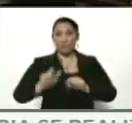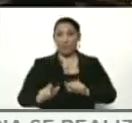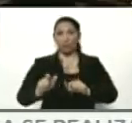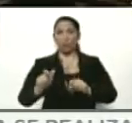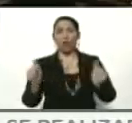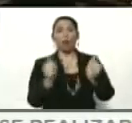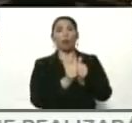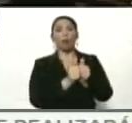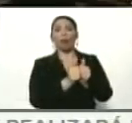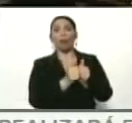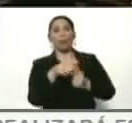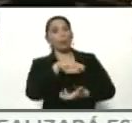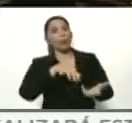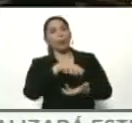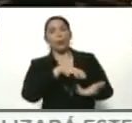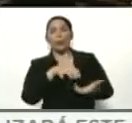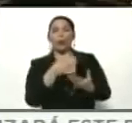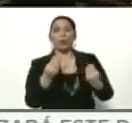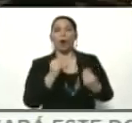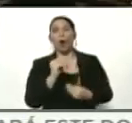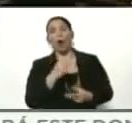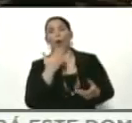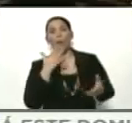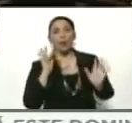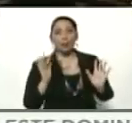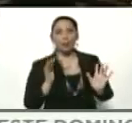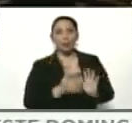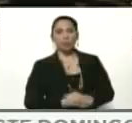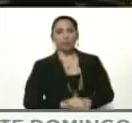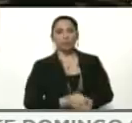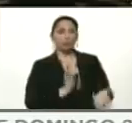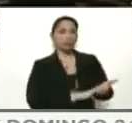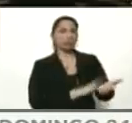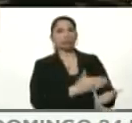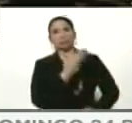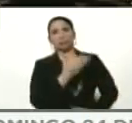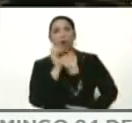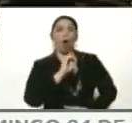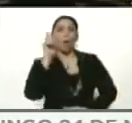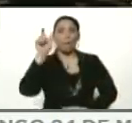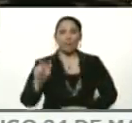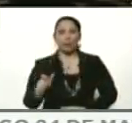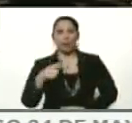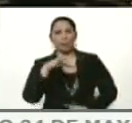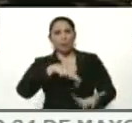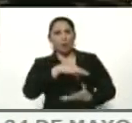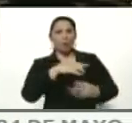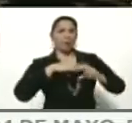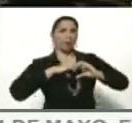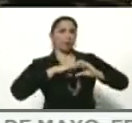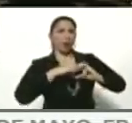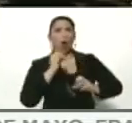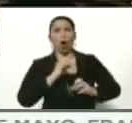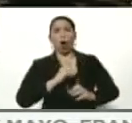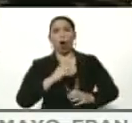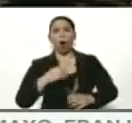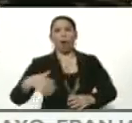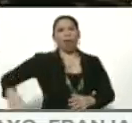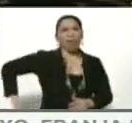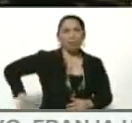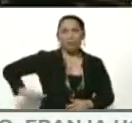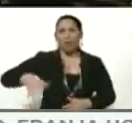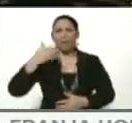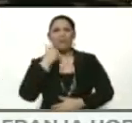con problemas de comorbilidad, por ejemplo, personas con hipertensión, personas con cardiopatía, personas con insuficiencia renal, personas